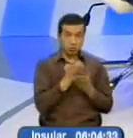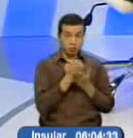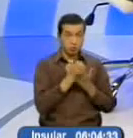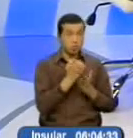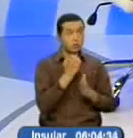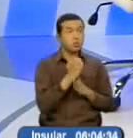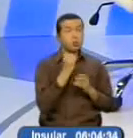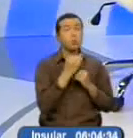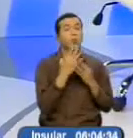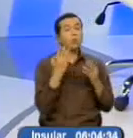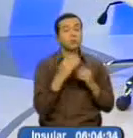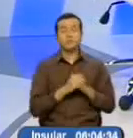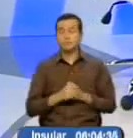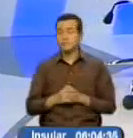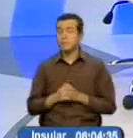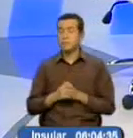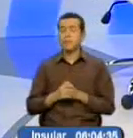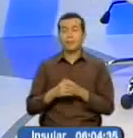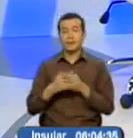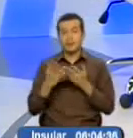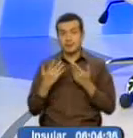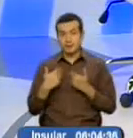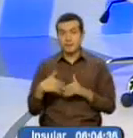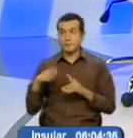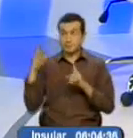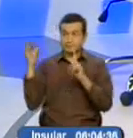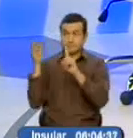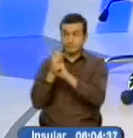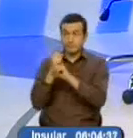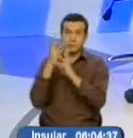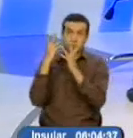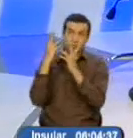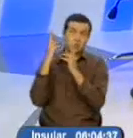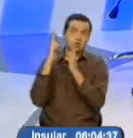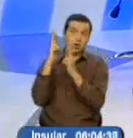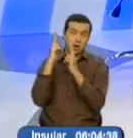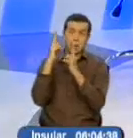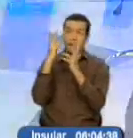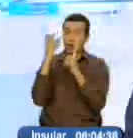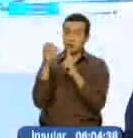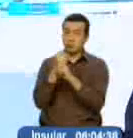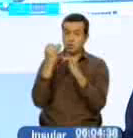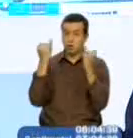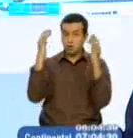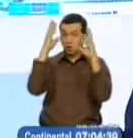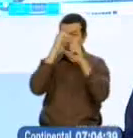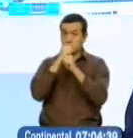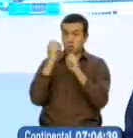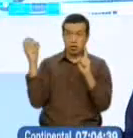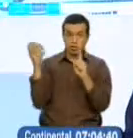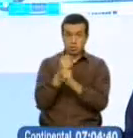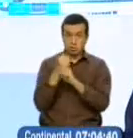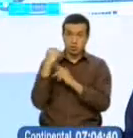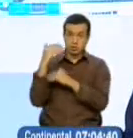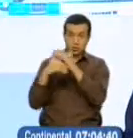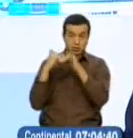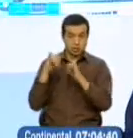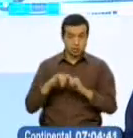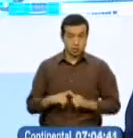Ecuador? Si nosotros somos exitosos, que esperamos lo seamos esta noche y en los próximos